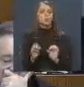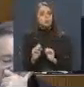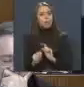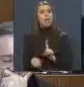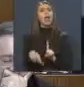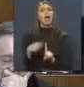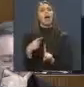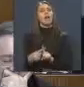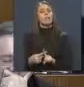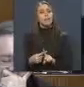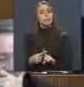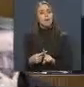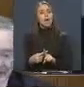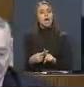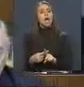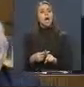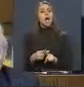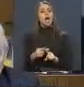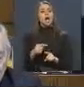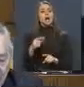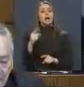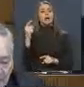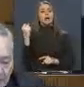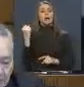además de que los atrasan